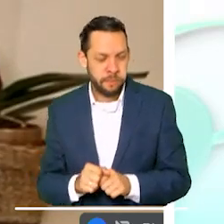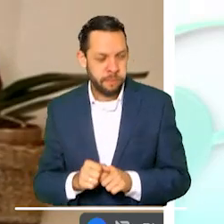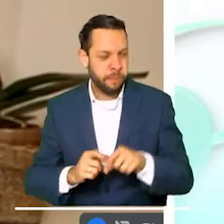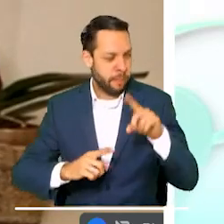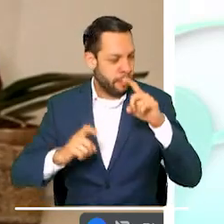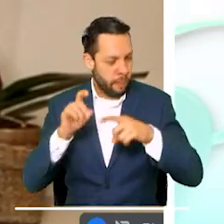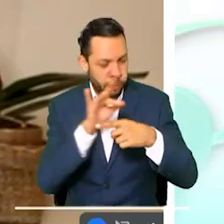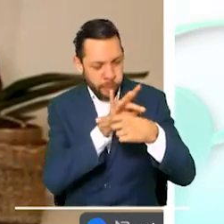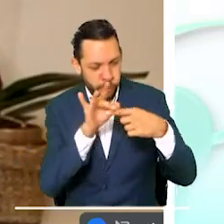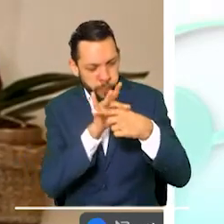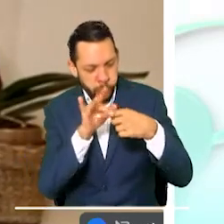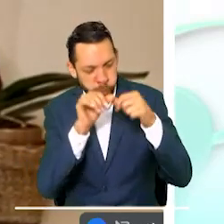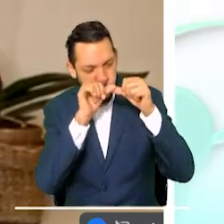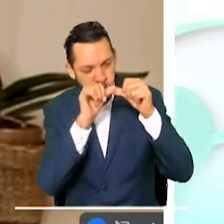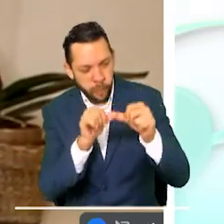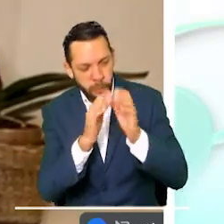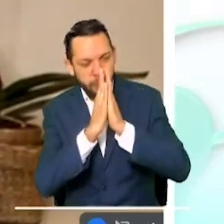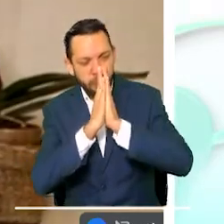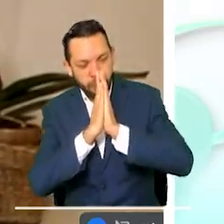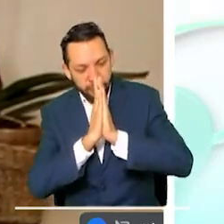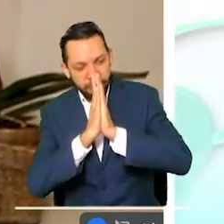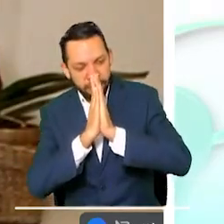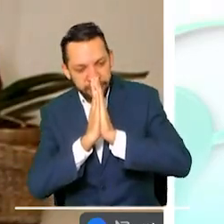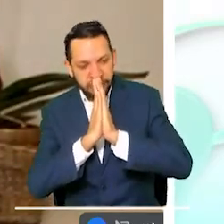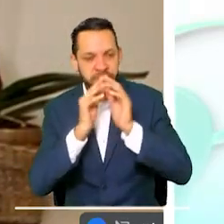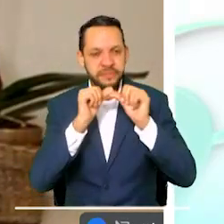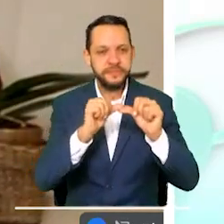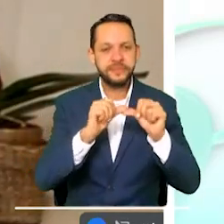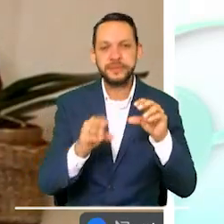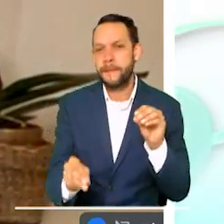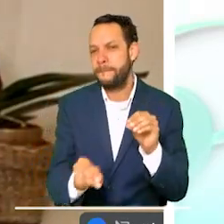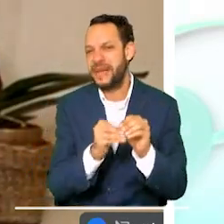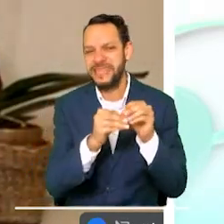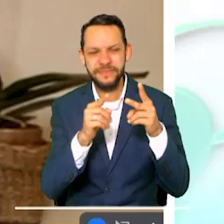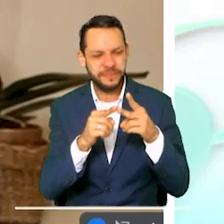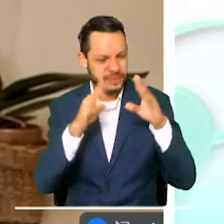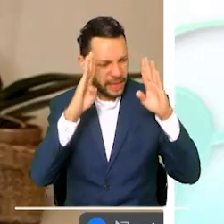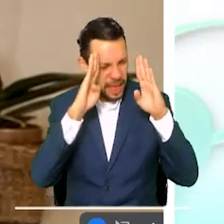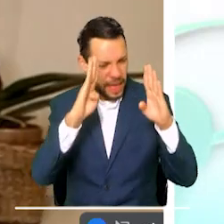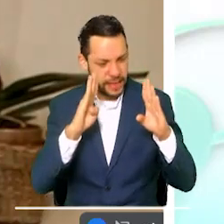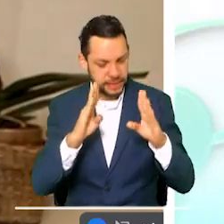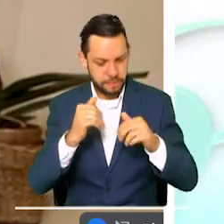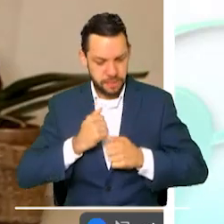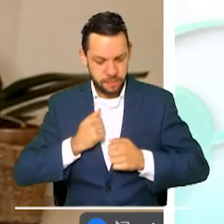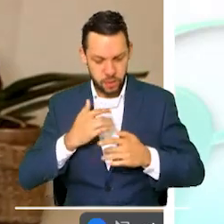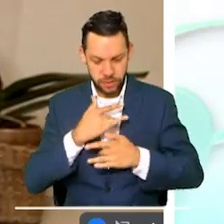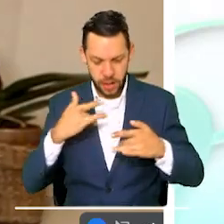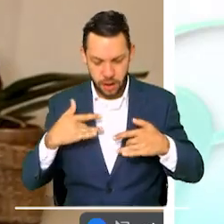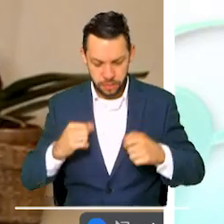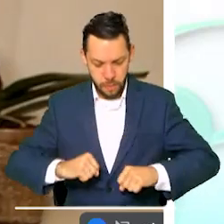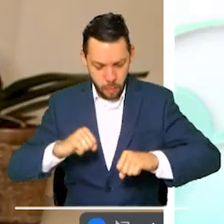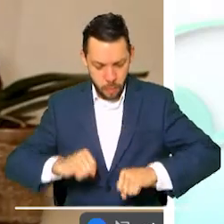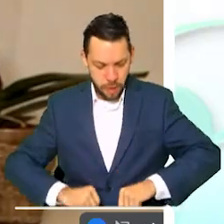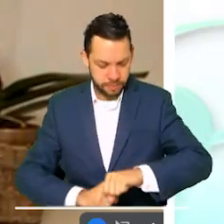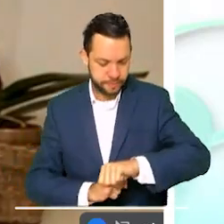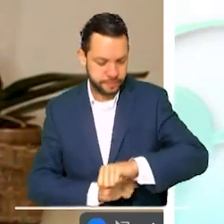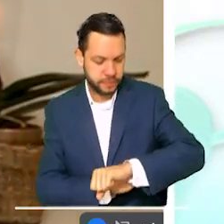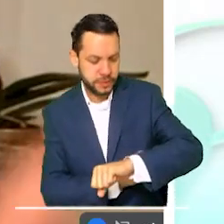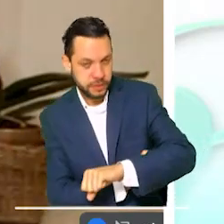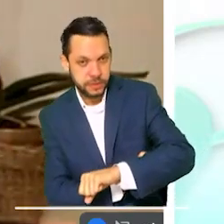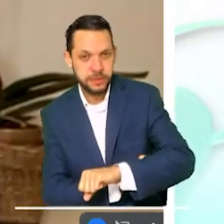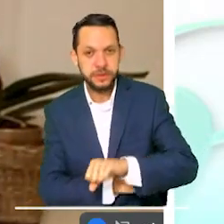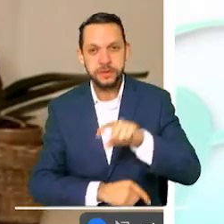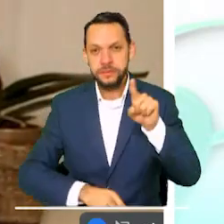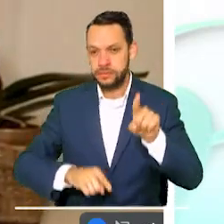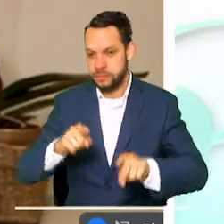sus principios espirituales, pero sumarle la atención plena a su cotidianidad espiritual, es decir, el cristiano